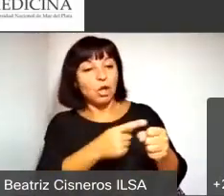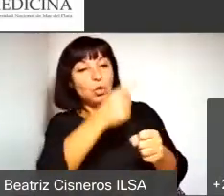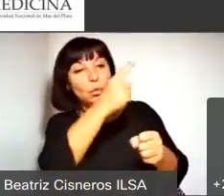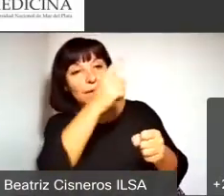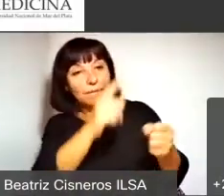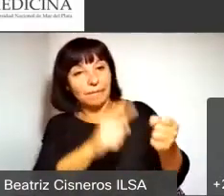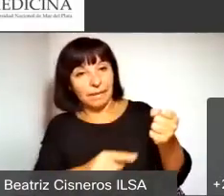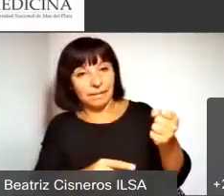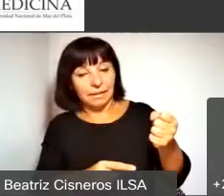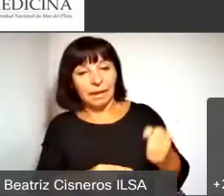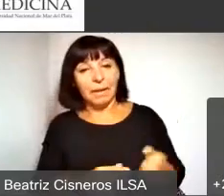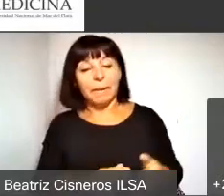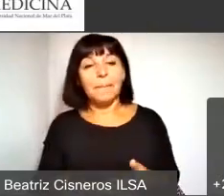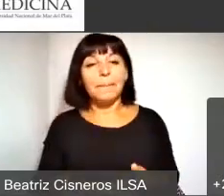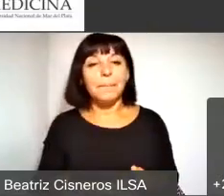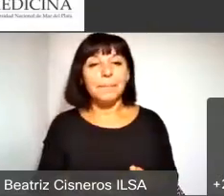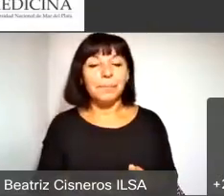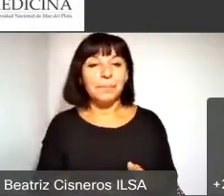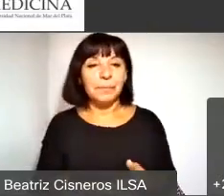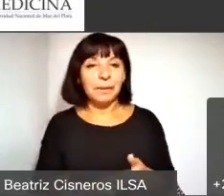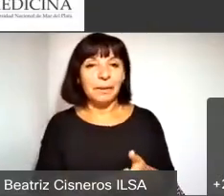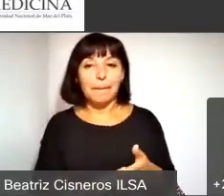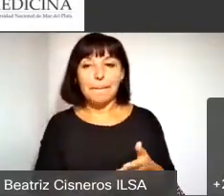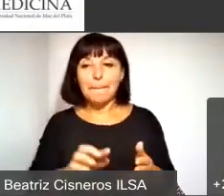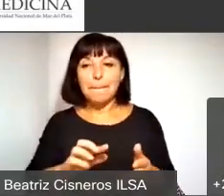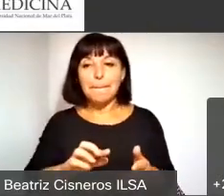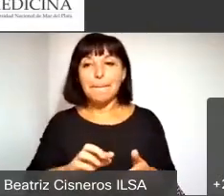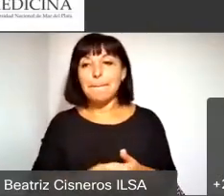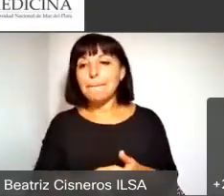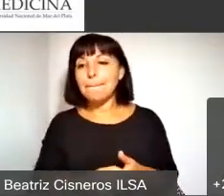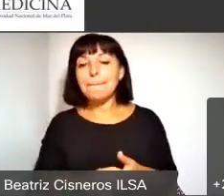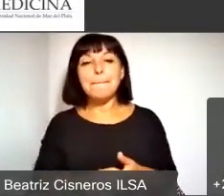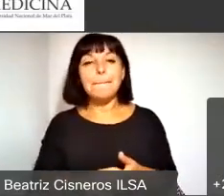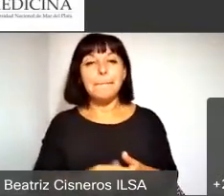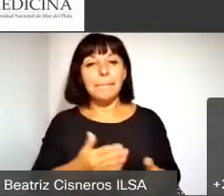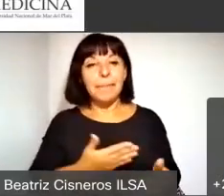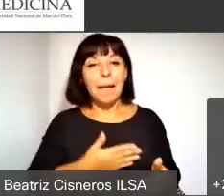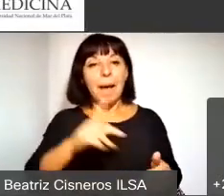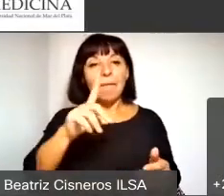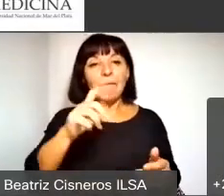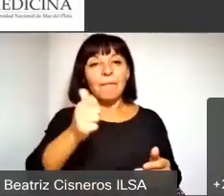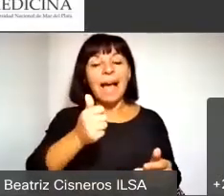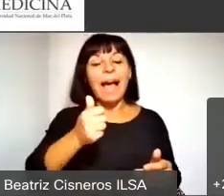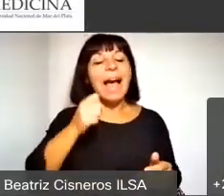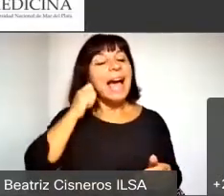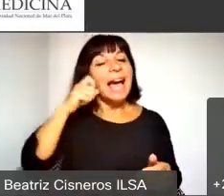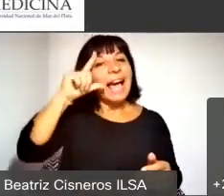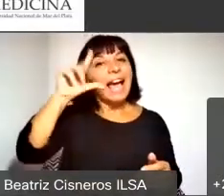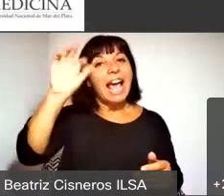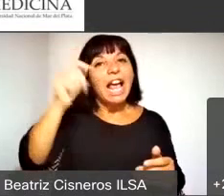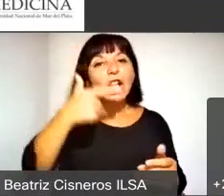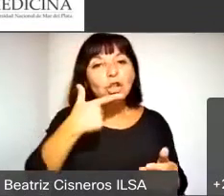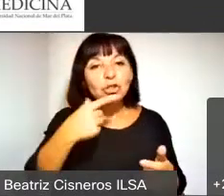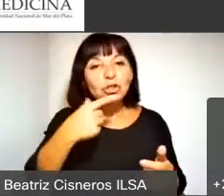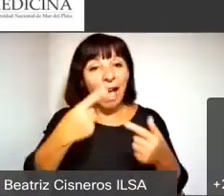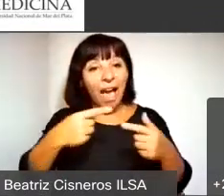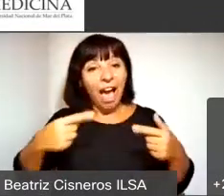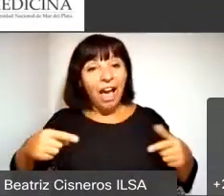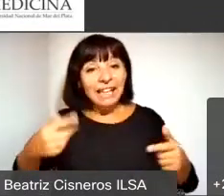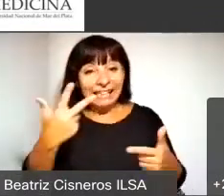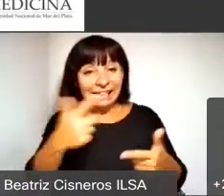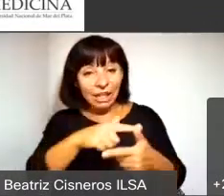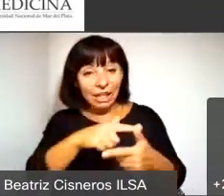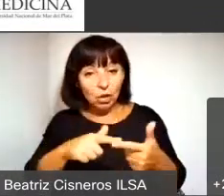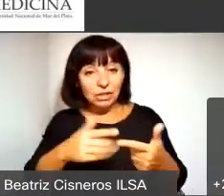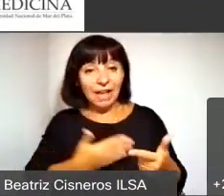superficie del organismo procariota. Los flagelos poseen 3 componentes. El filamento, que es lo visible, lo que están